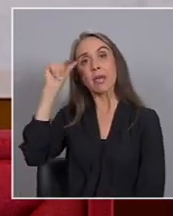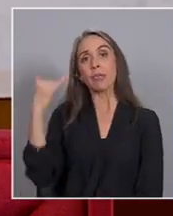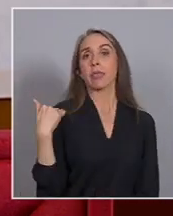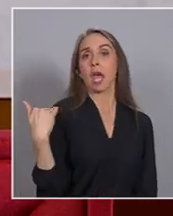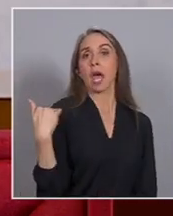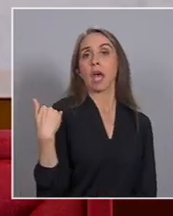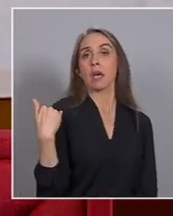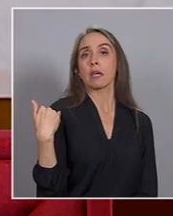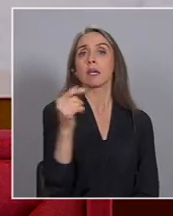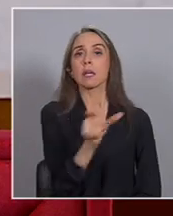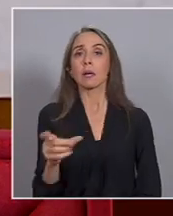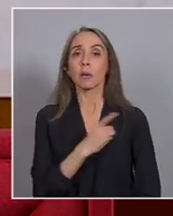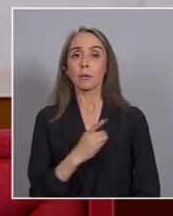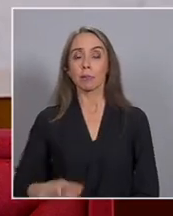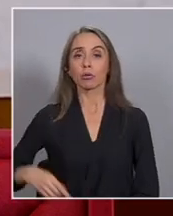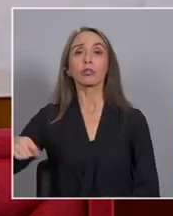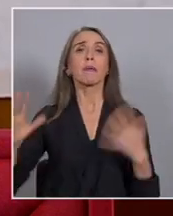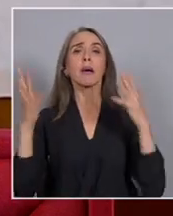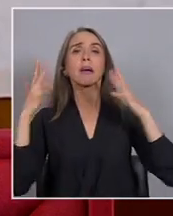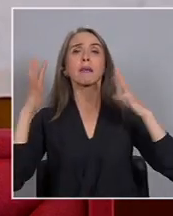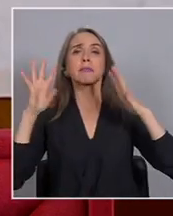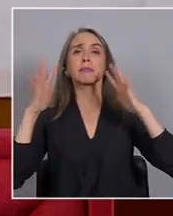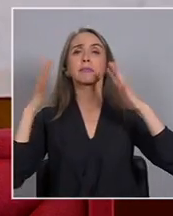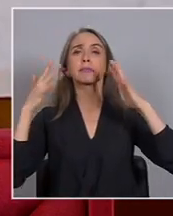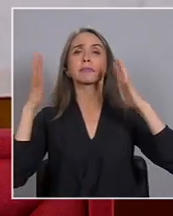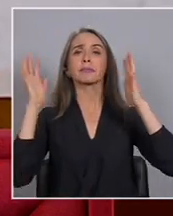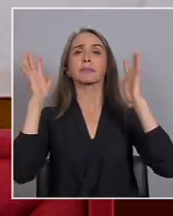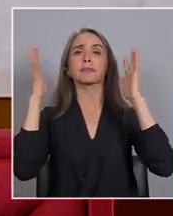que nos han planteado los parlamentarios.